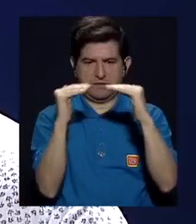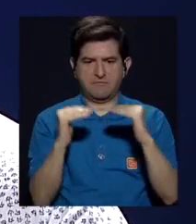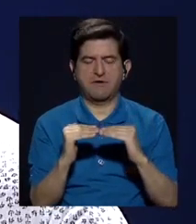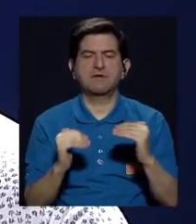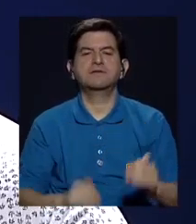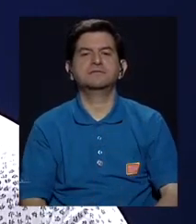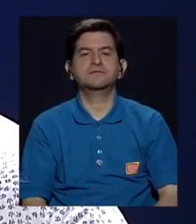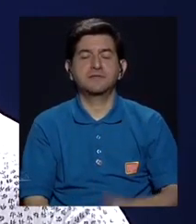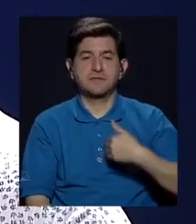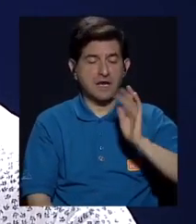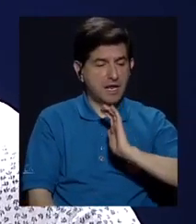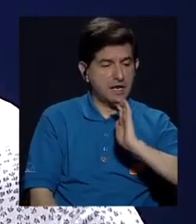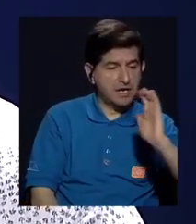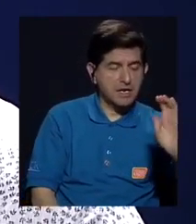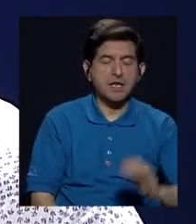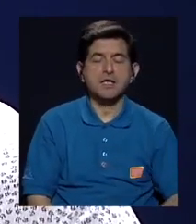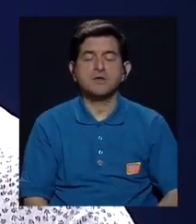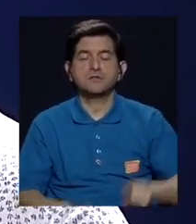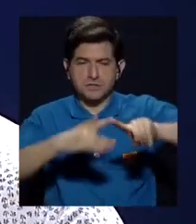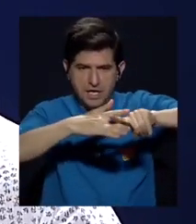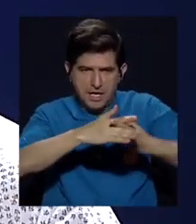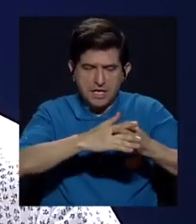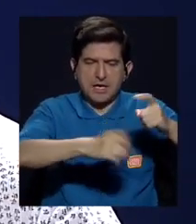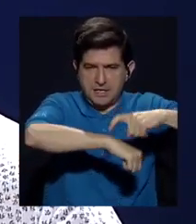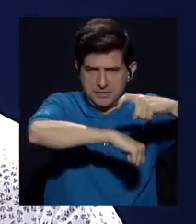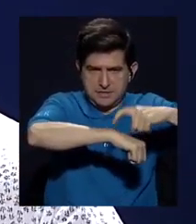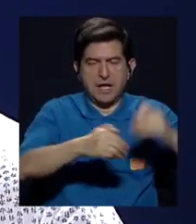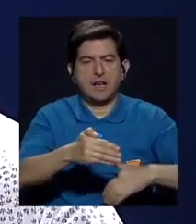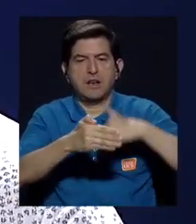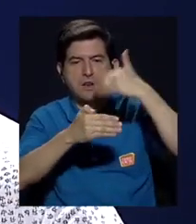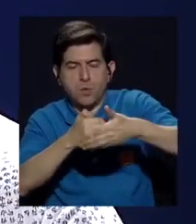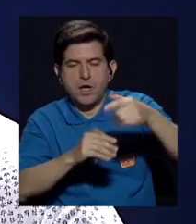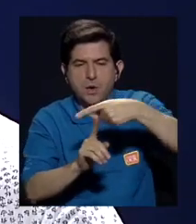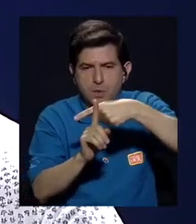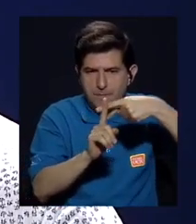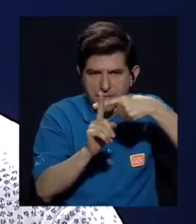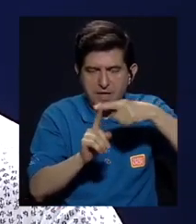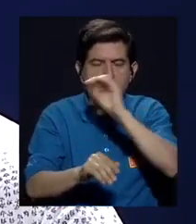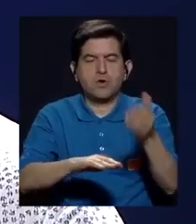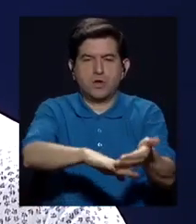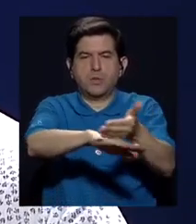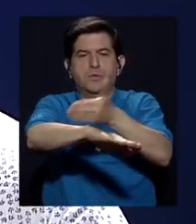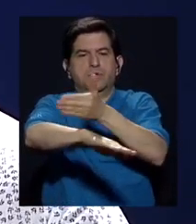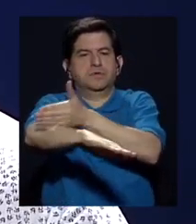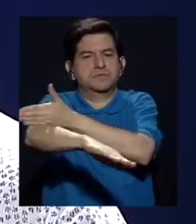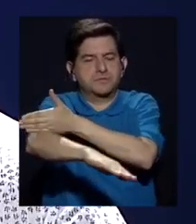Tenemos niños en niveles iniciales, luego en intermedio y avanzado.